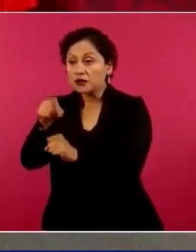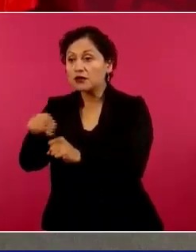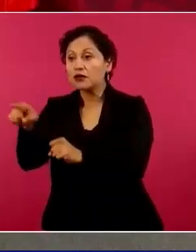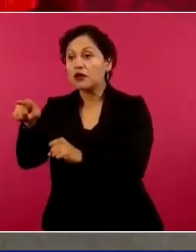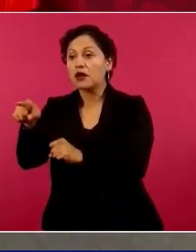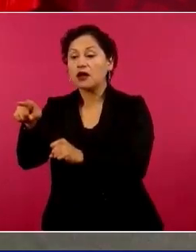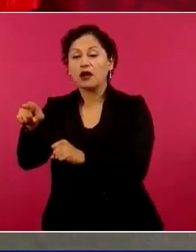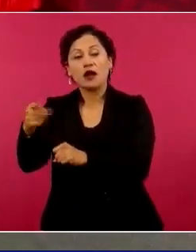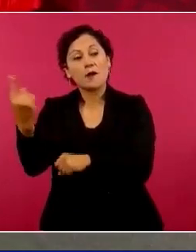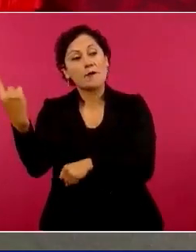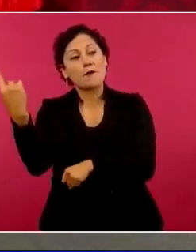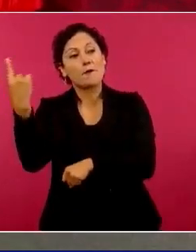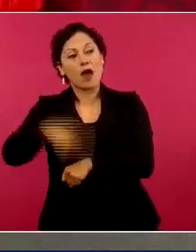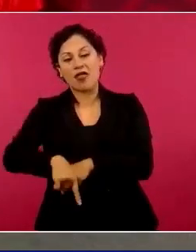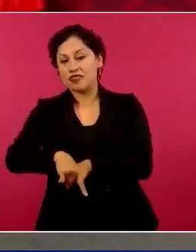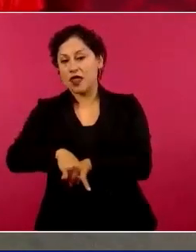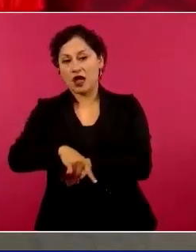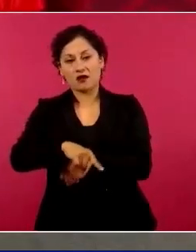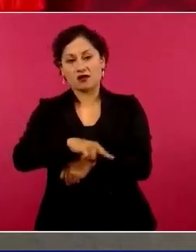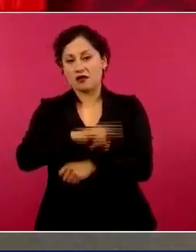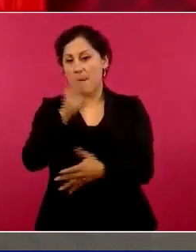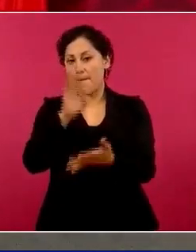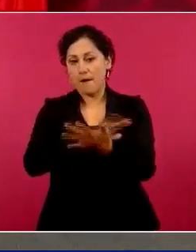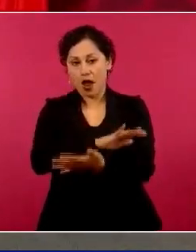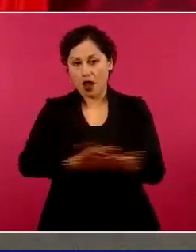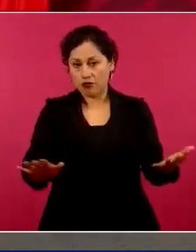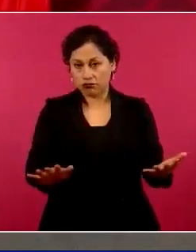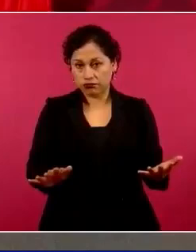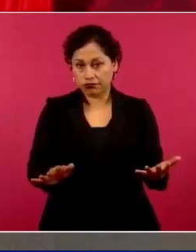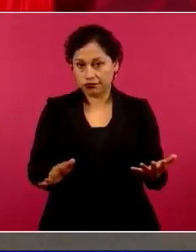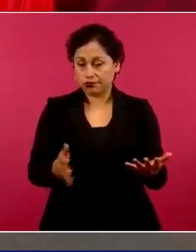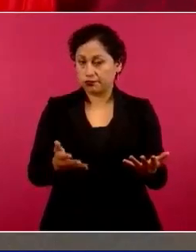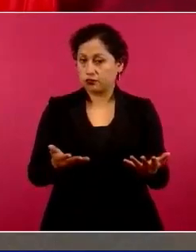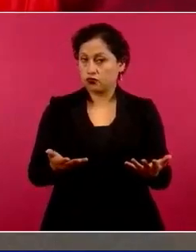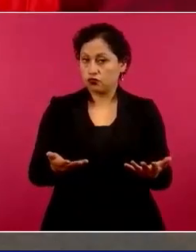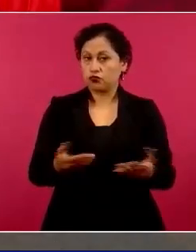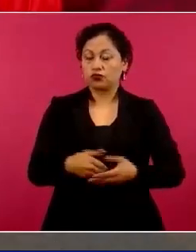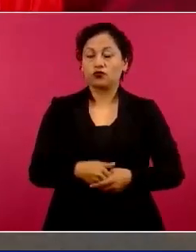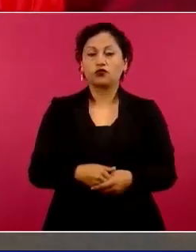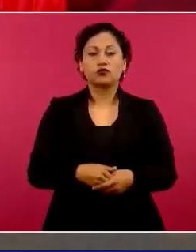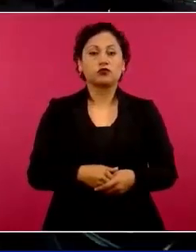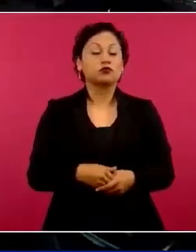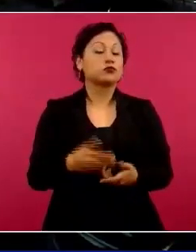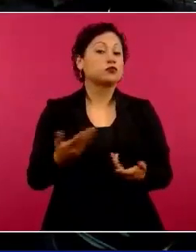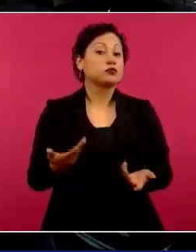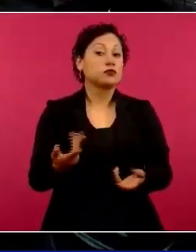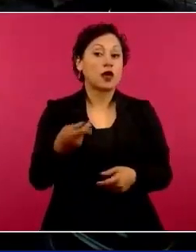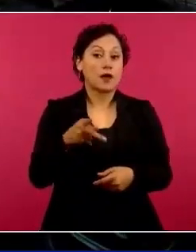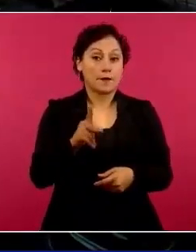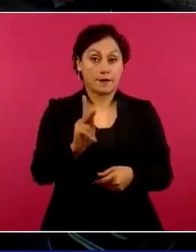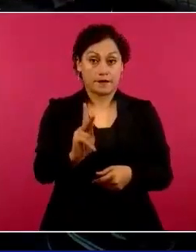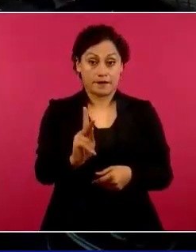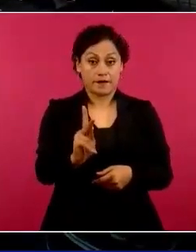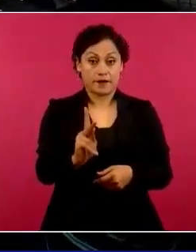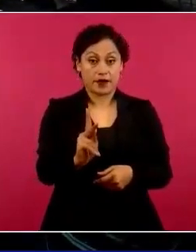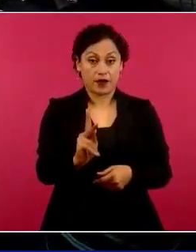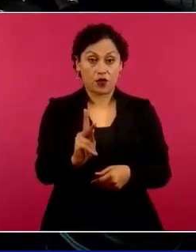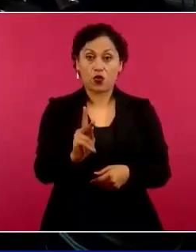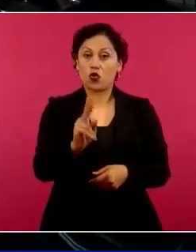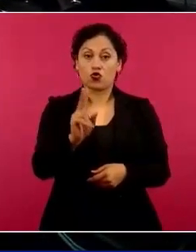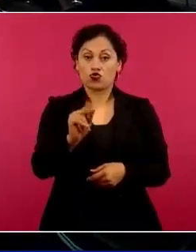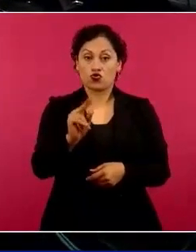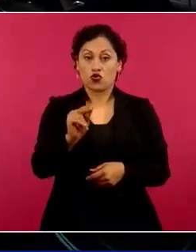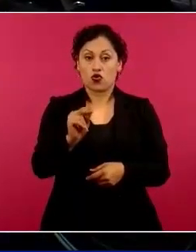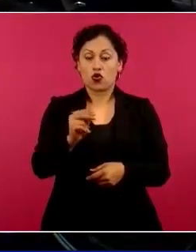desaparecerlos. Eso está. Pero no específicamente en que entraron al campo militar. ¿Qué?